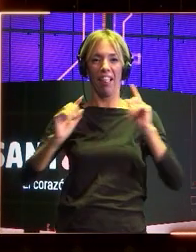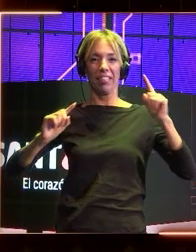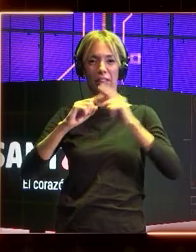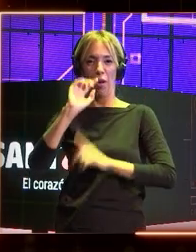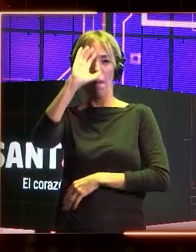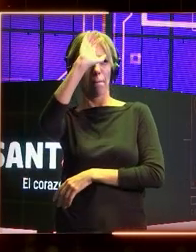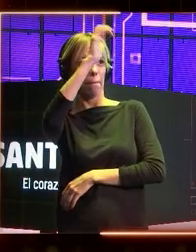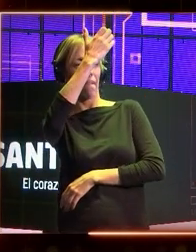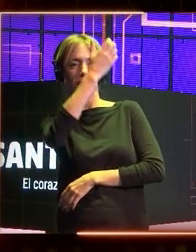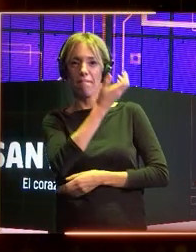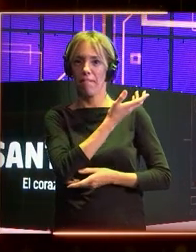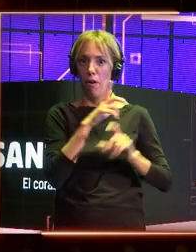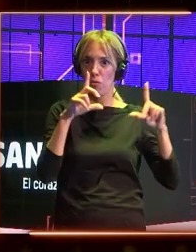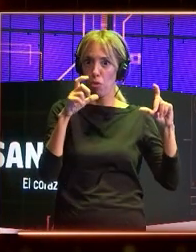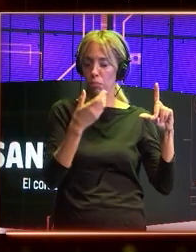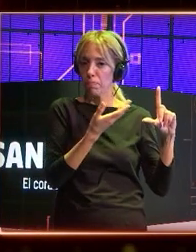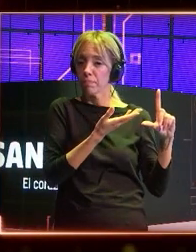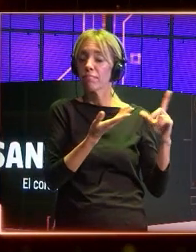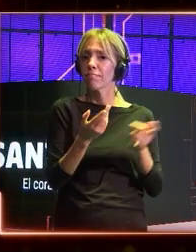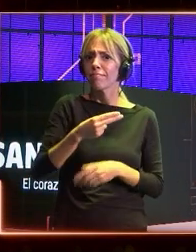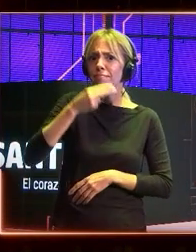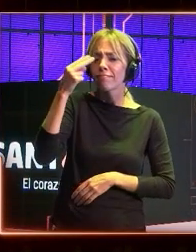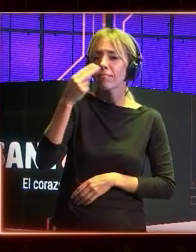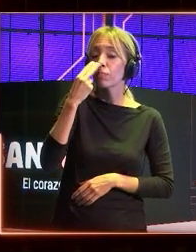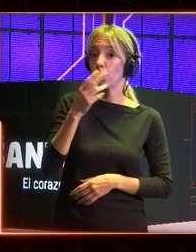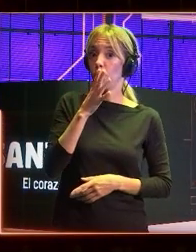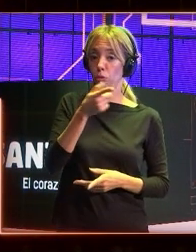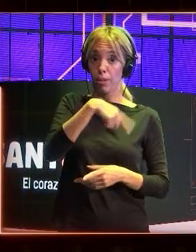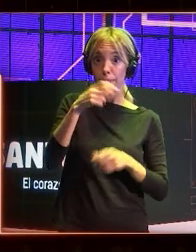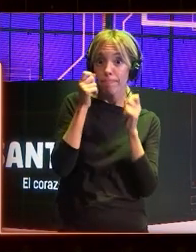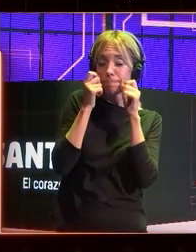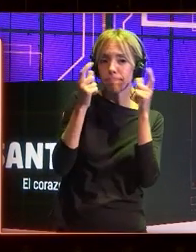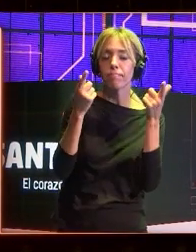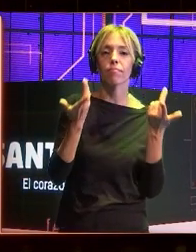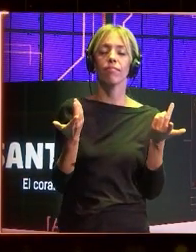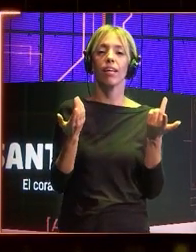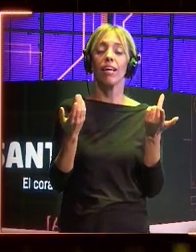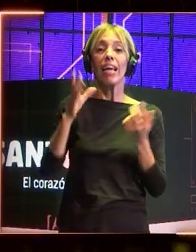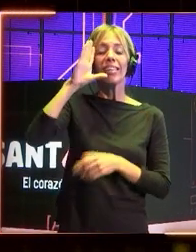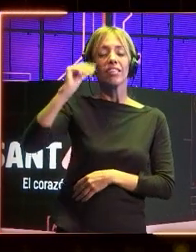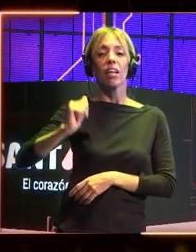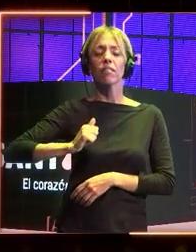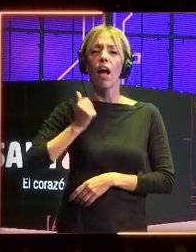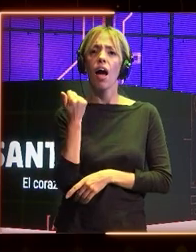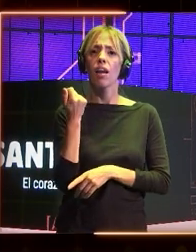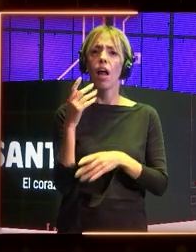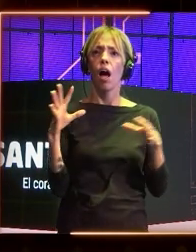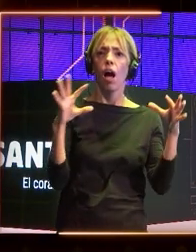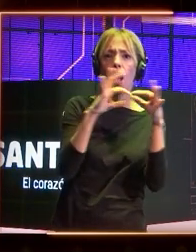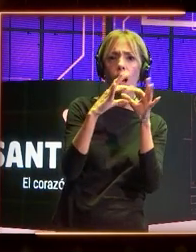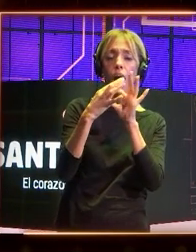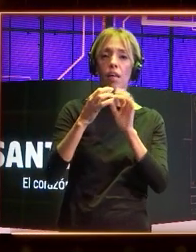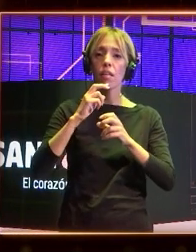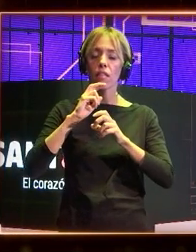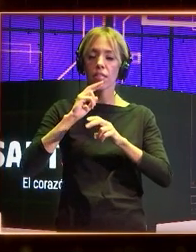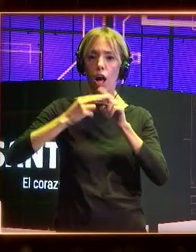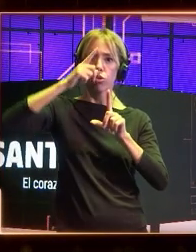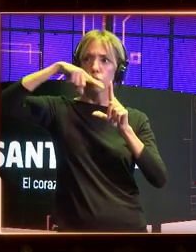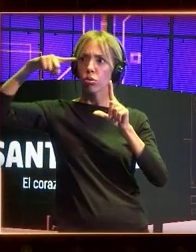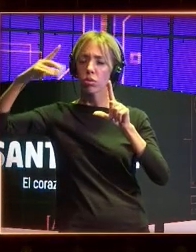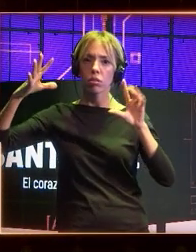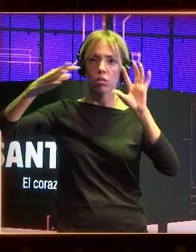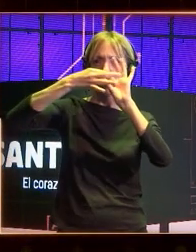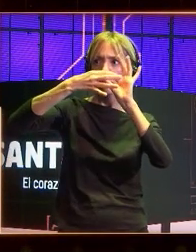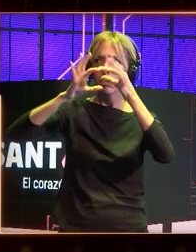t es super interesante Porque si os dais cuenta la ahí aprende ciertas correlaciones de los datos aprende ciertas